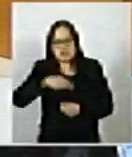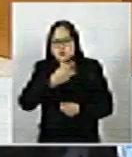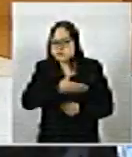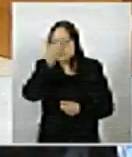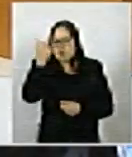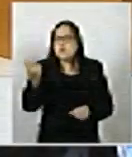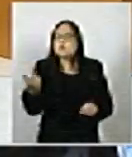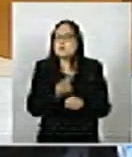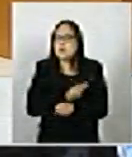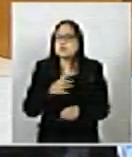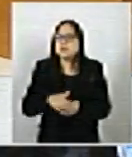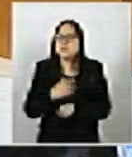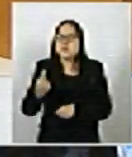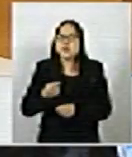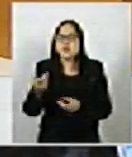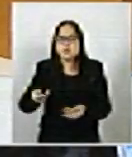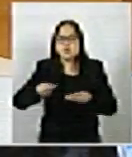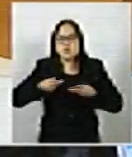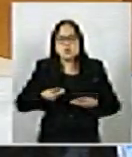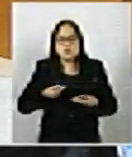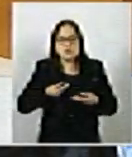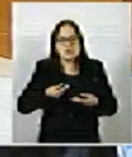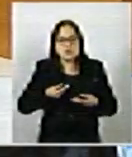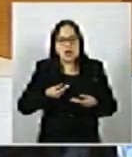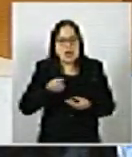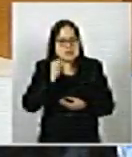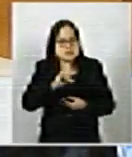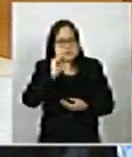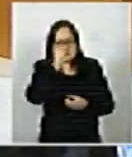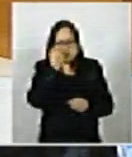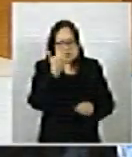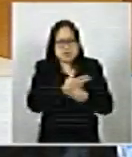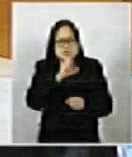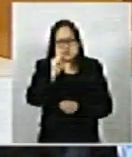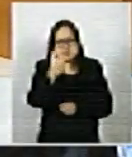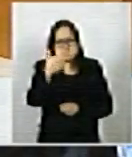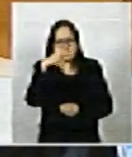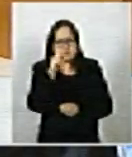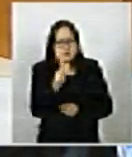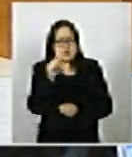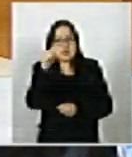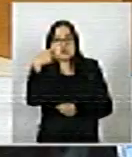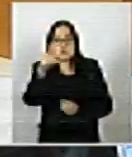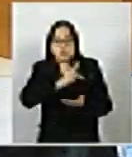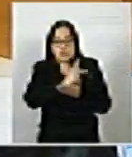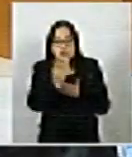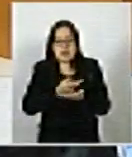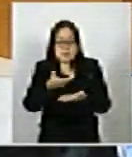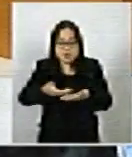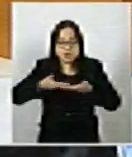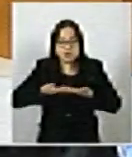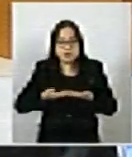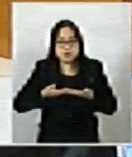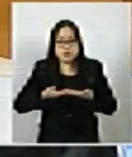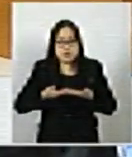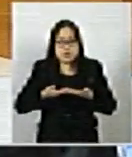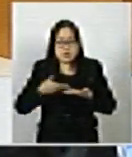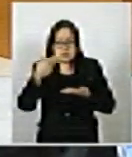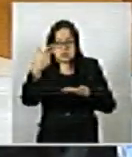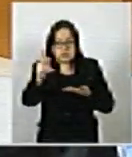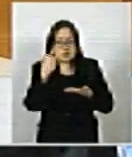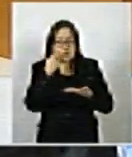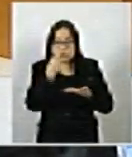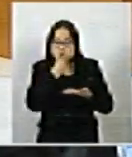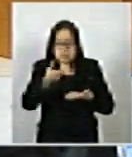qué pasaba porque nos bando haciendo su propio programa sí